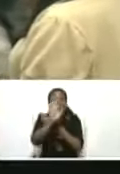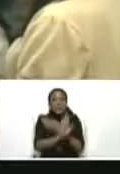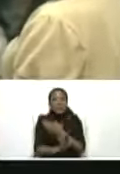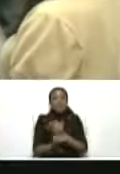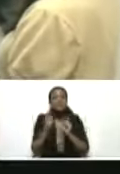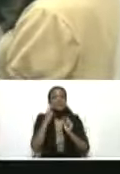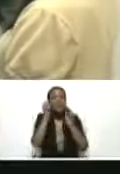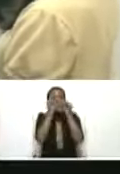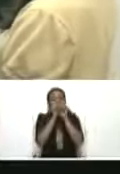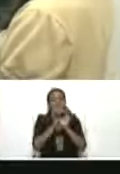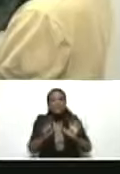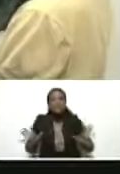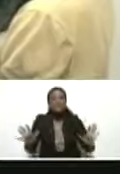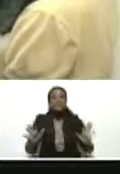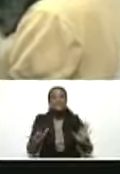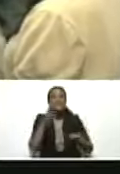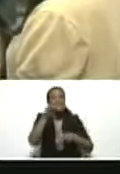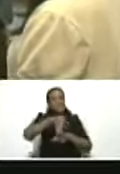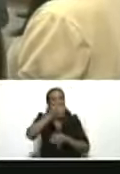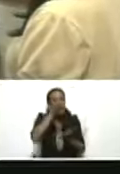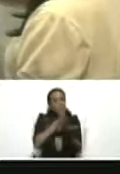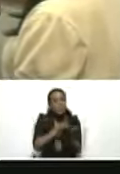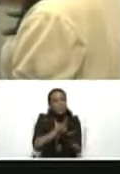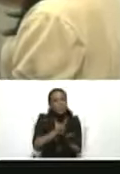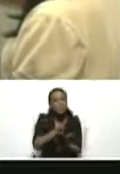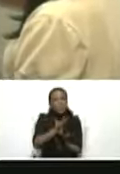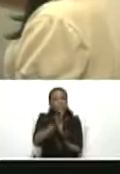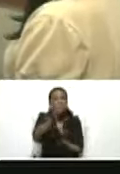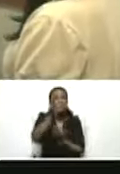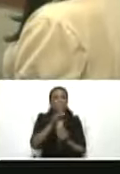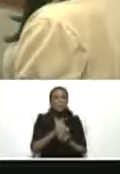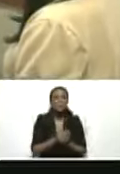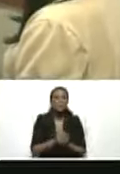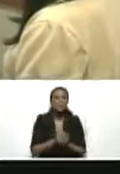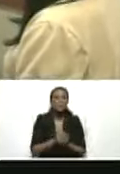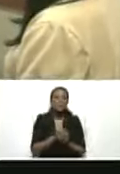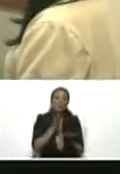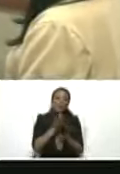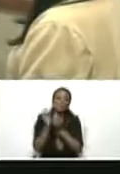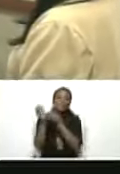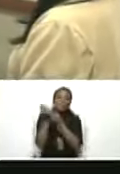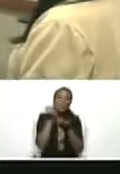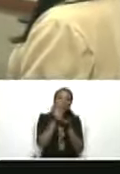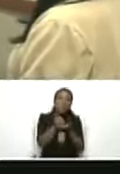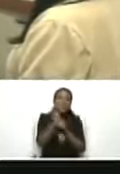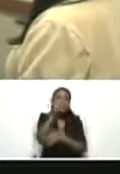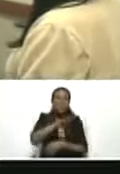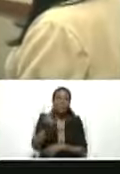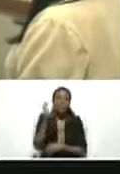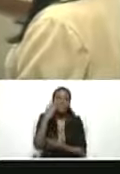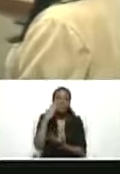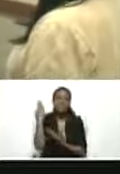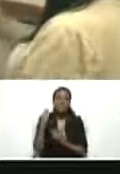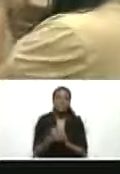y los bendiga para que sigan ayudando a nuestra